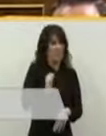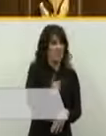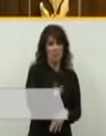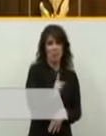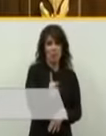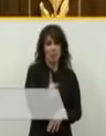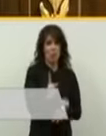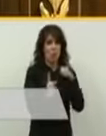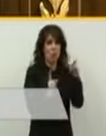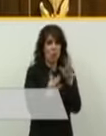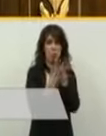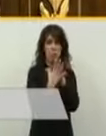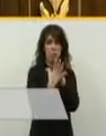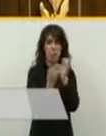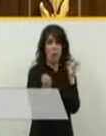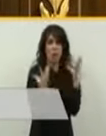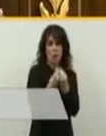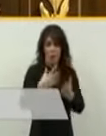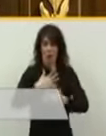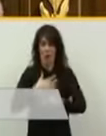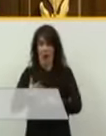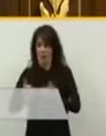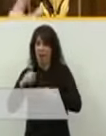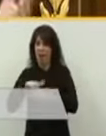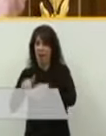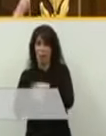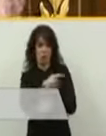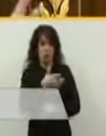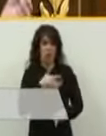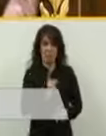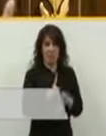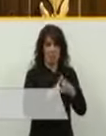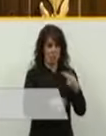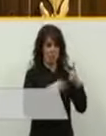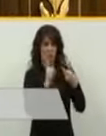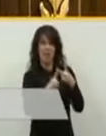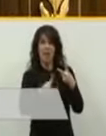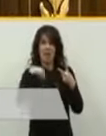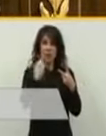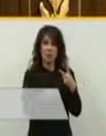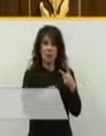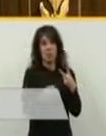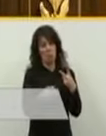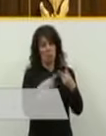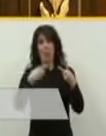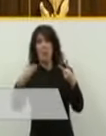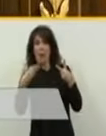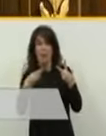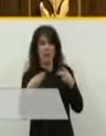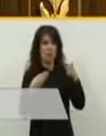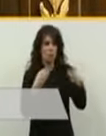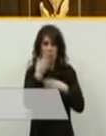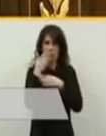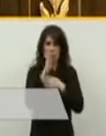con quien ganó las elecciones, ni ha sido usted capaz, porque no ha sido capaz, señor Sánchez, de presentar una